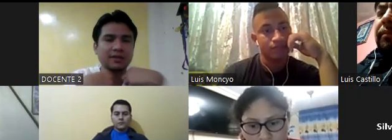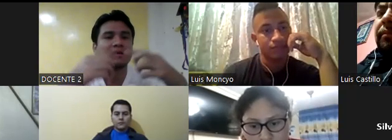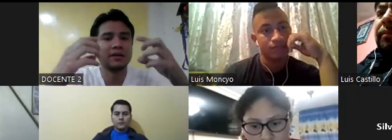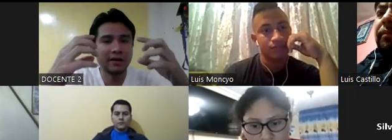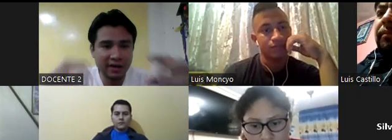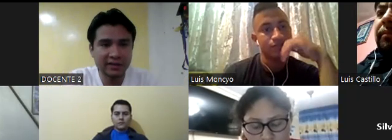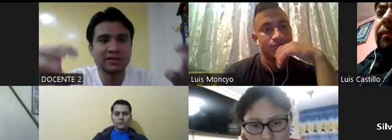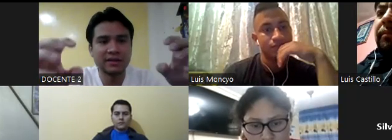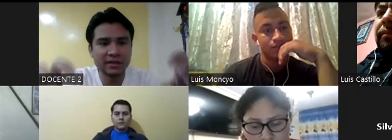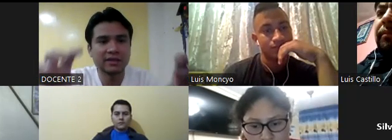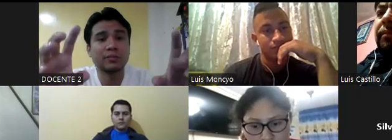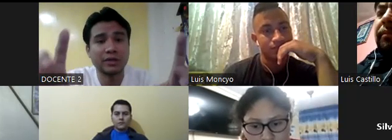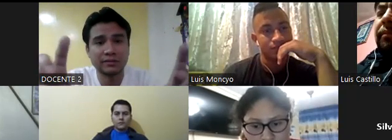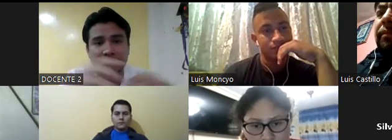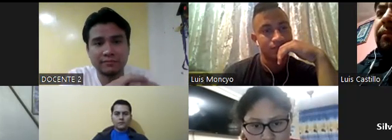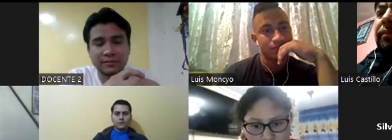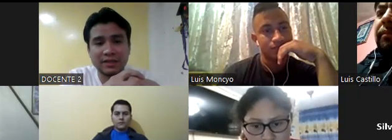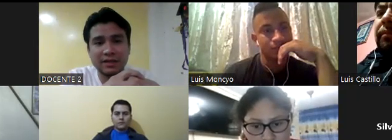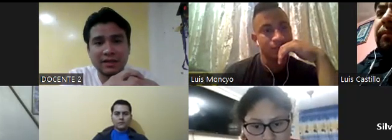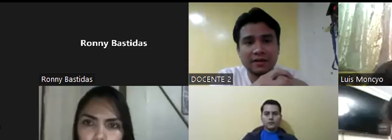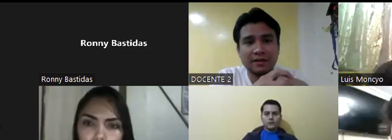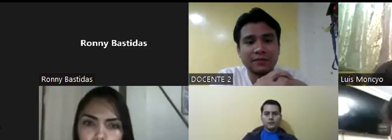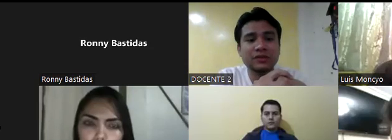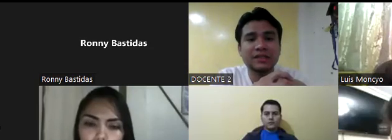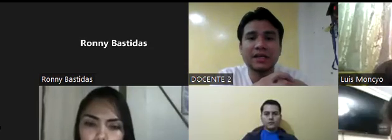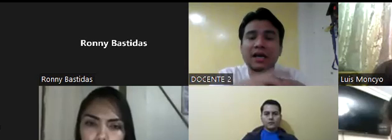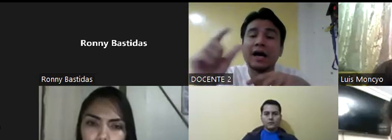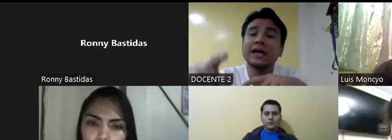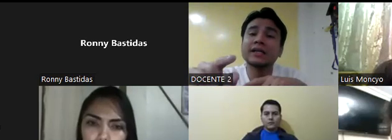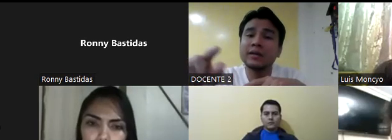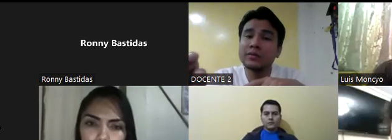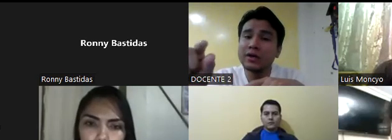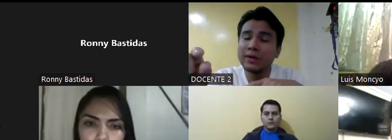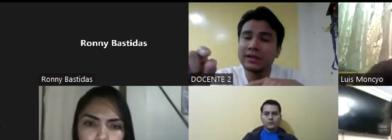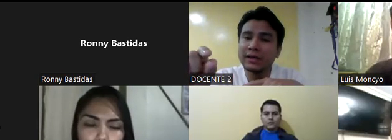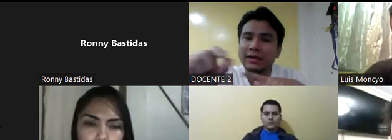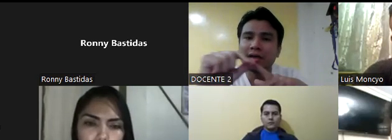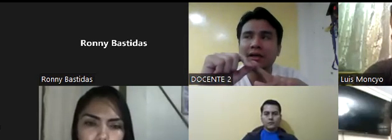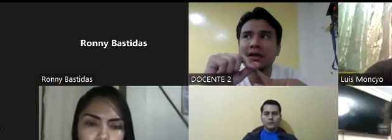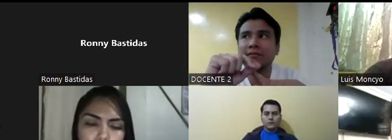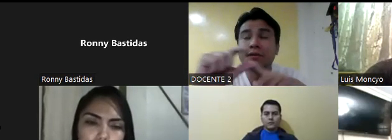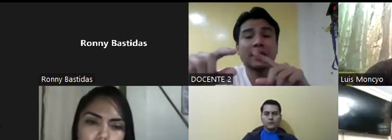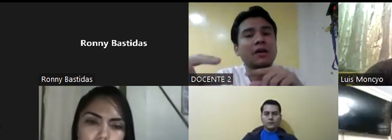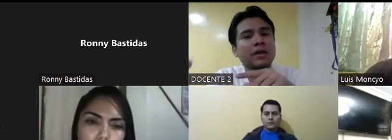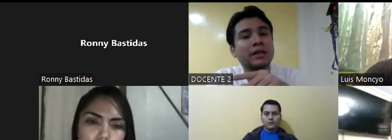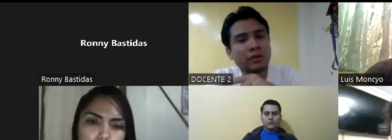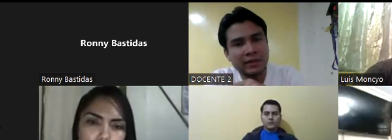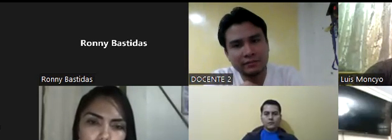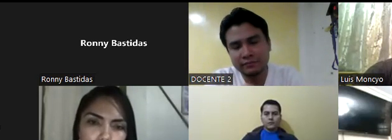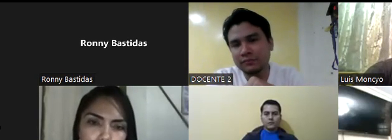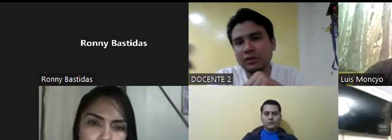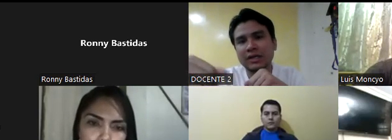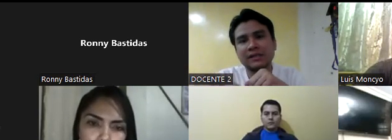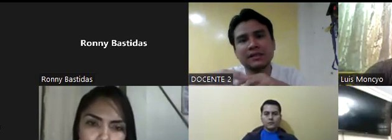hacia mí. Crean estrategias por eso, ¿sí? Entonces, hay que tener muy en cuenta que, qué es lo que